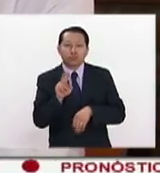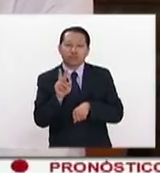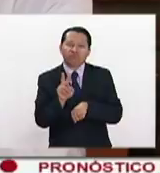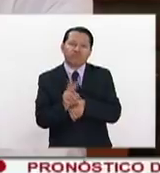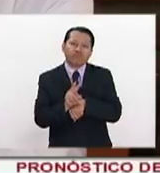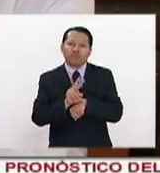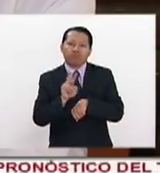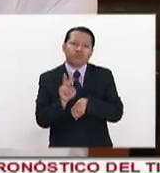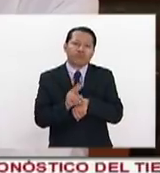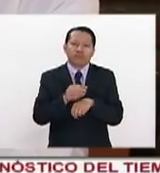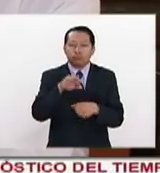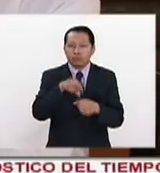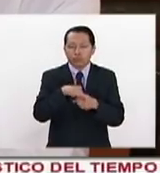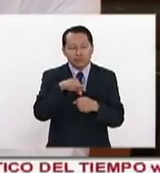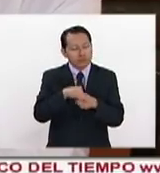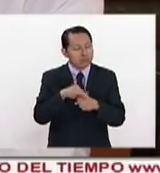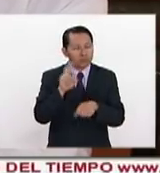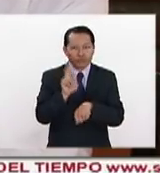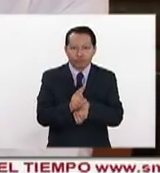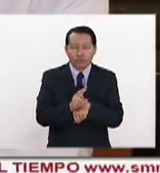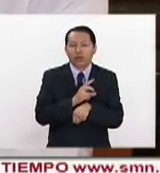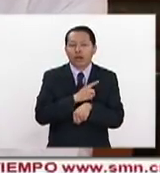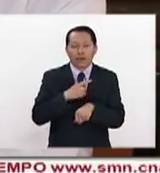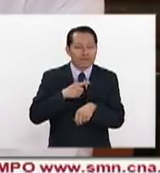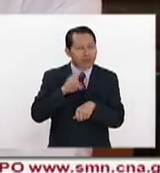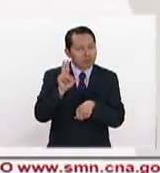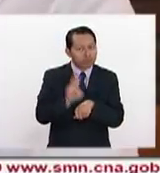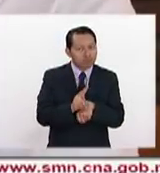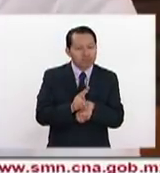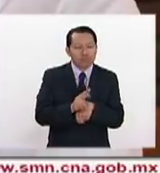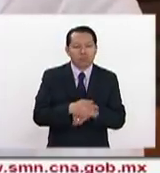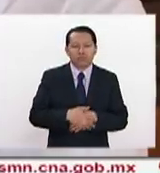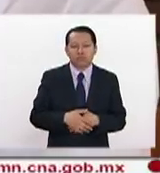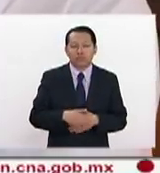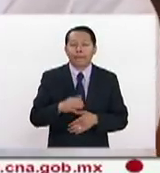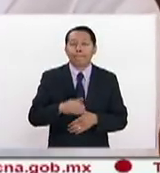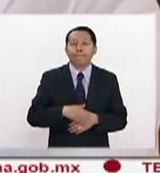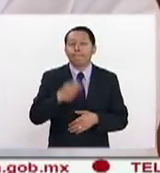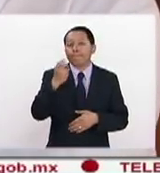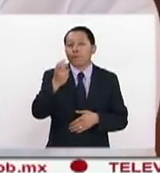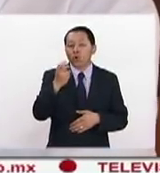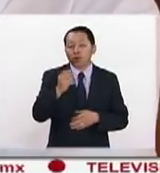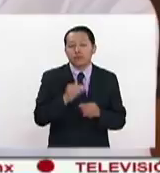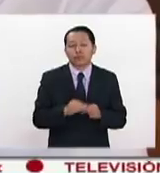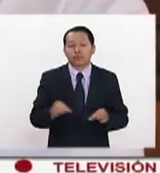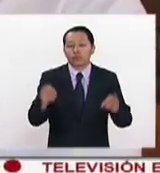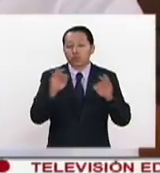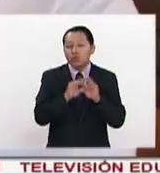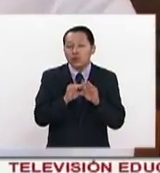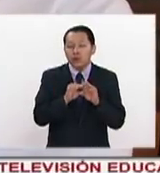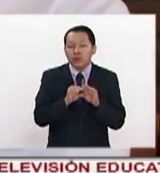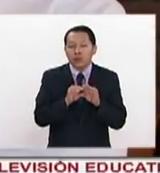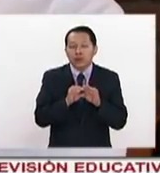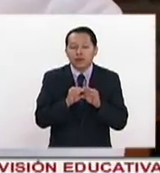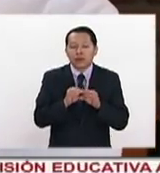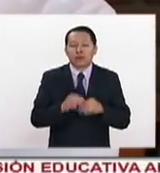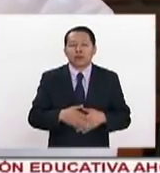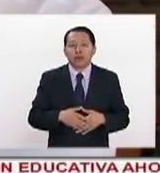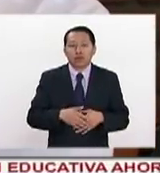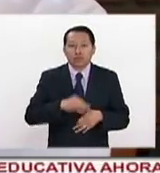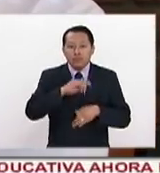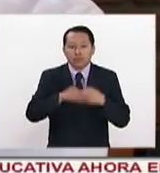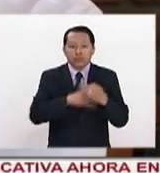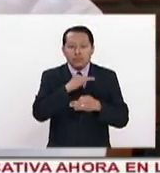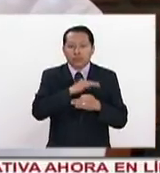los votos, se haga valer el sufragio efectivo. Y por eso es importante que